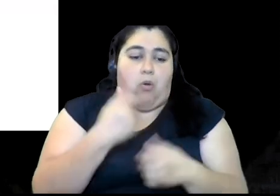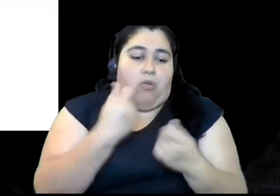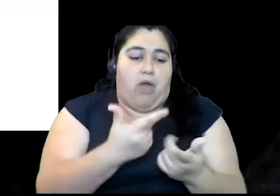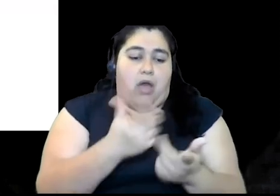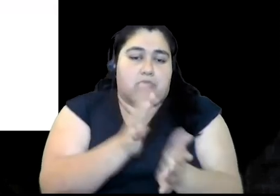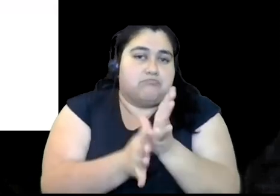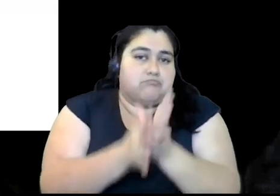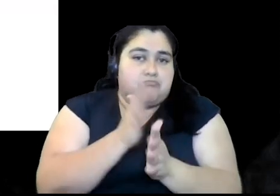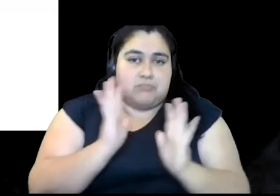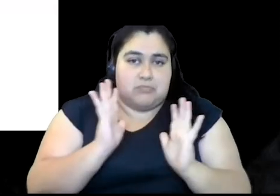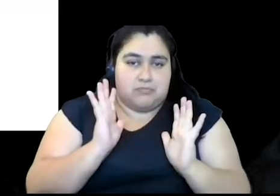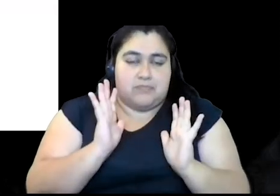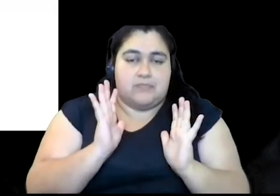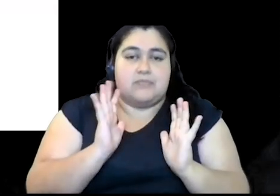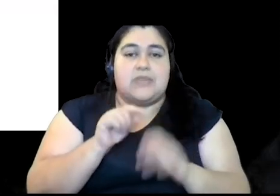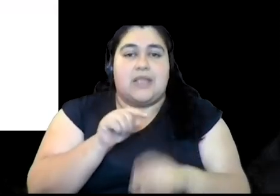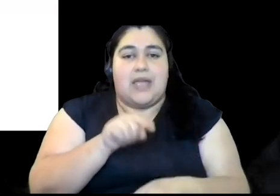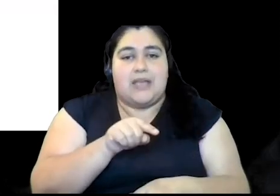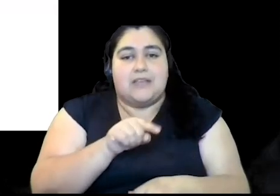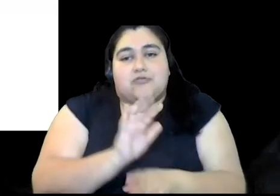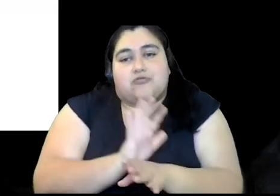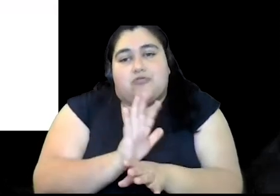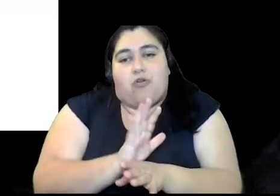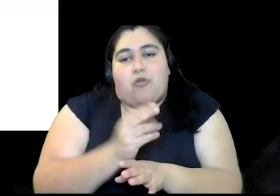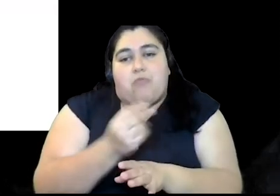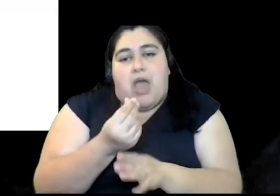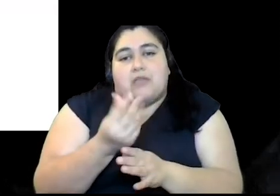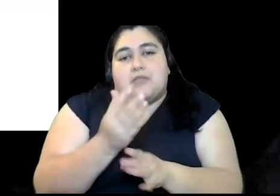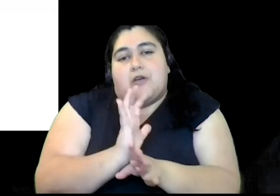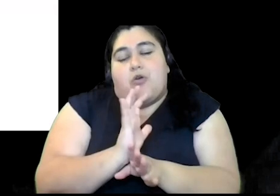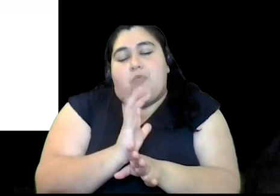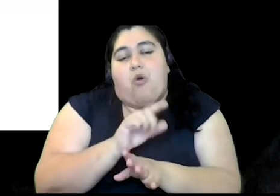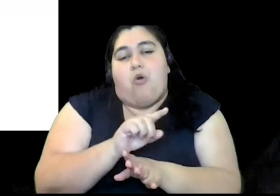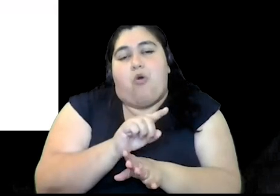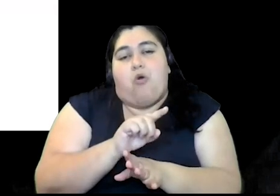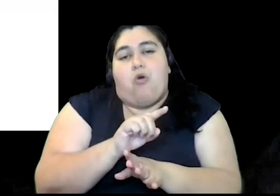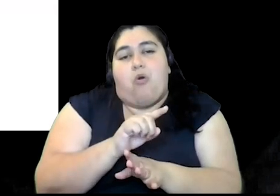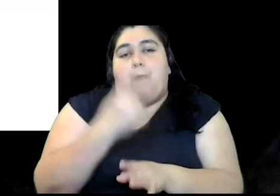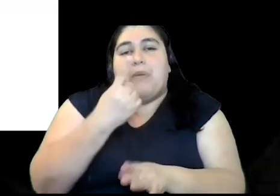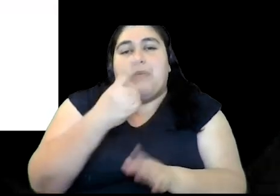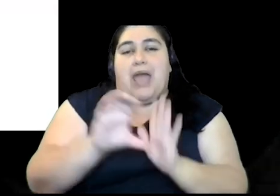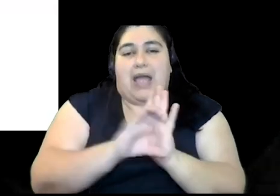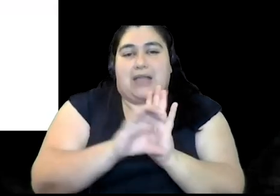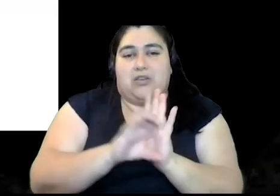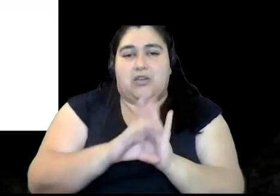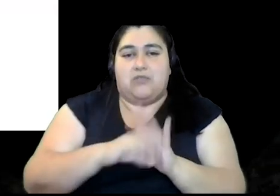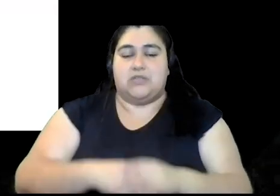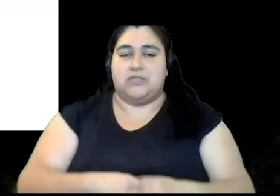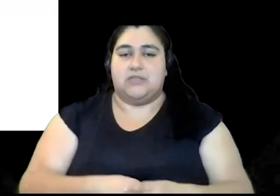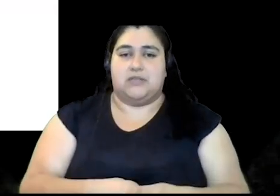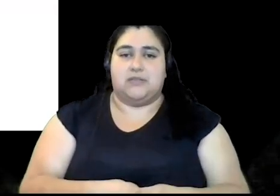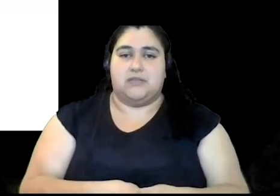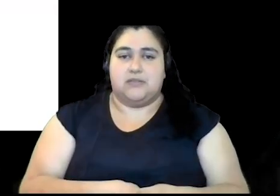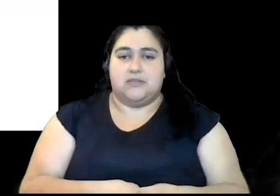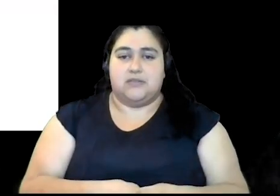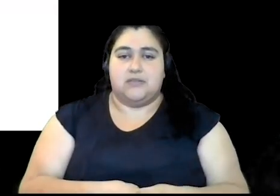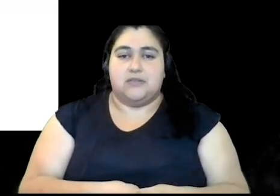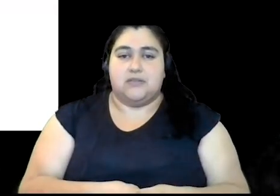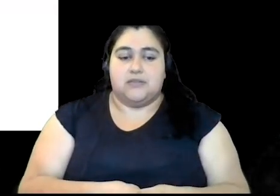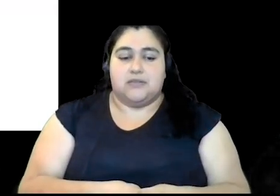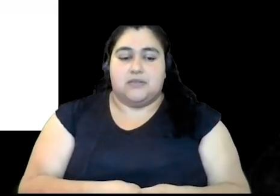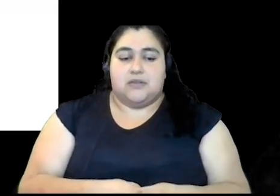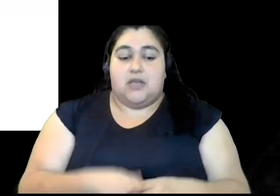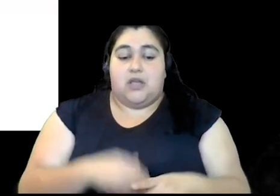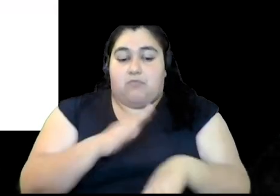lo cual genera una renta presunta de primera categoría. Es más, el heredero